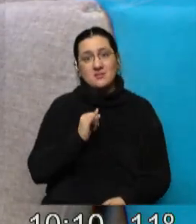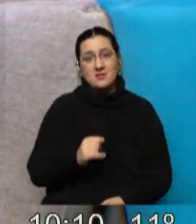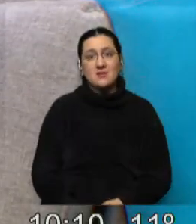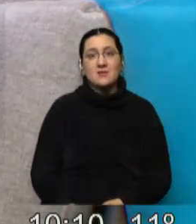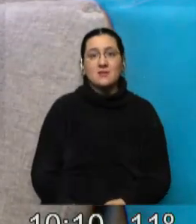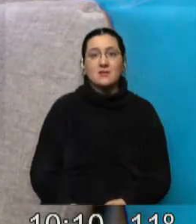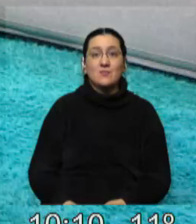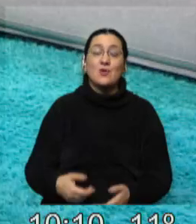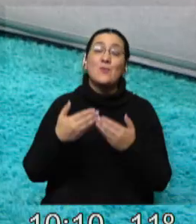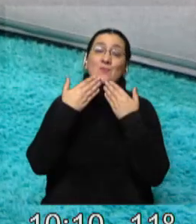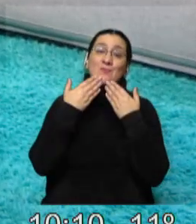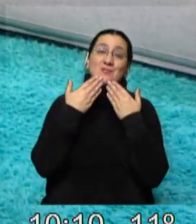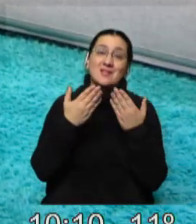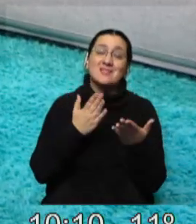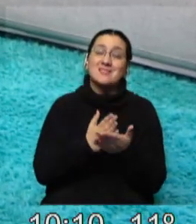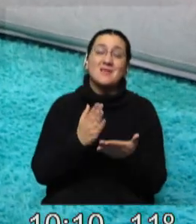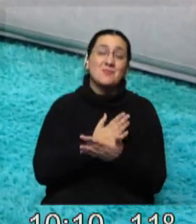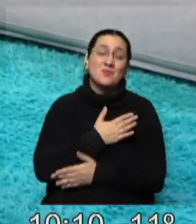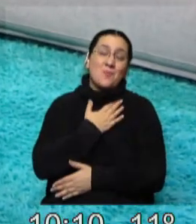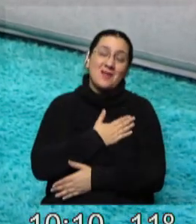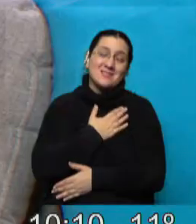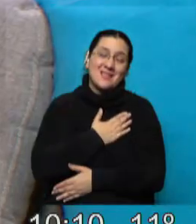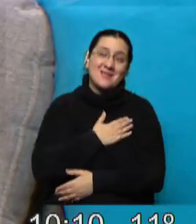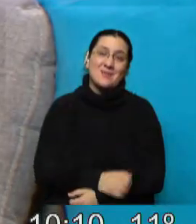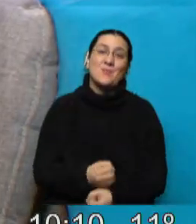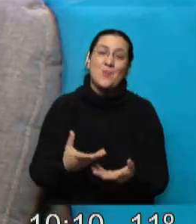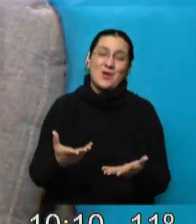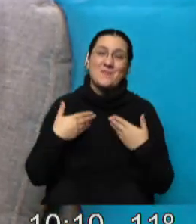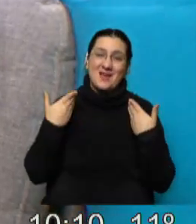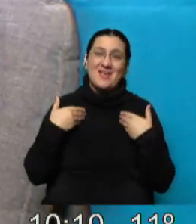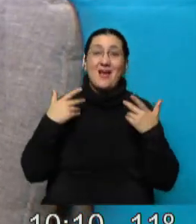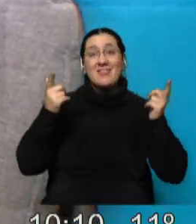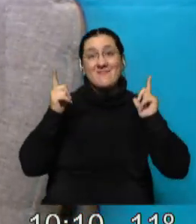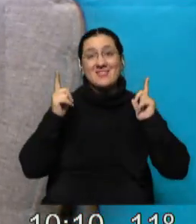Duele, sí. Muchas gracias, de verdad. Por favor. Siempre es un placer, siempre aprendemos un montón. Bueno, me alegro. A divertirse. No sé qué tenemos después.